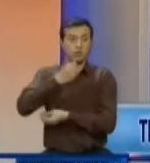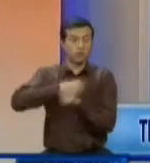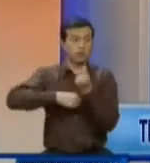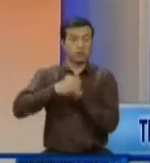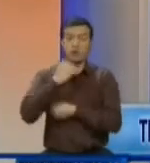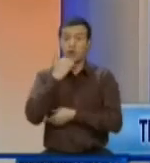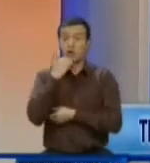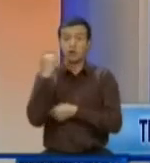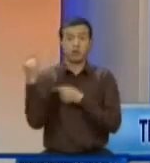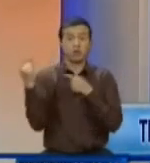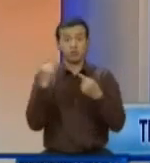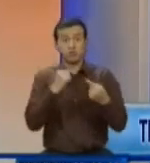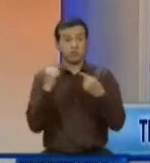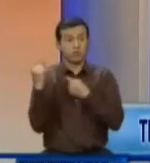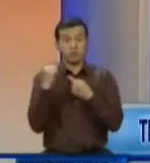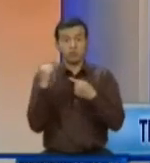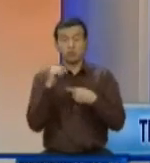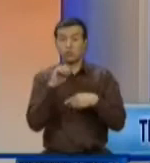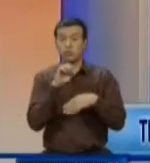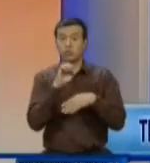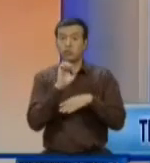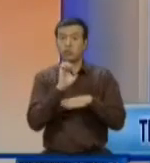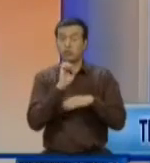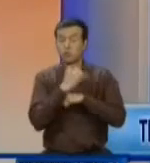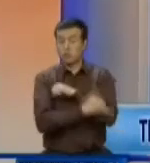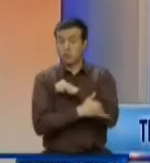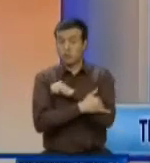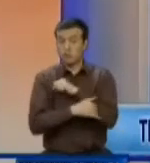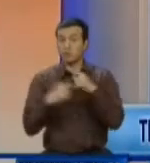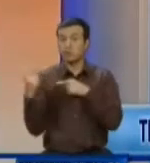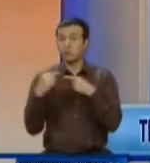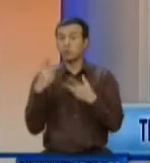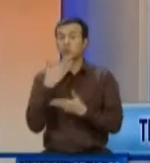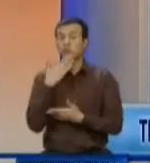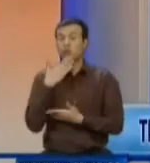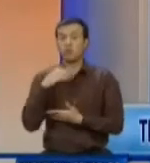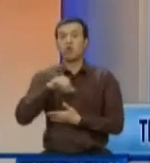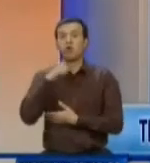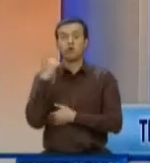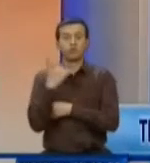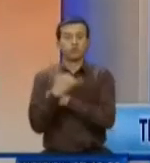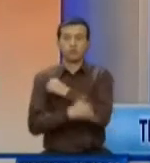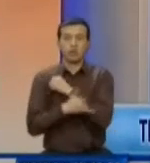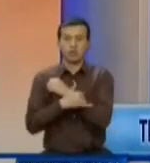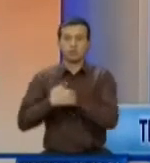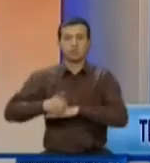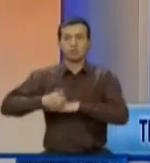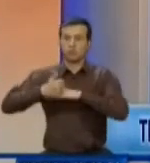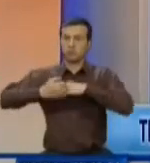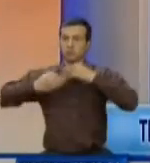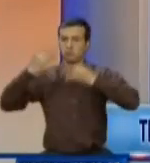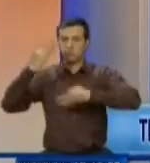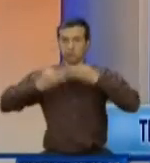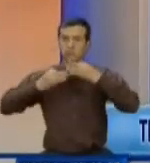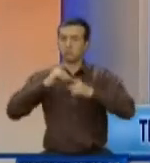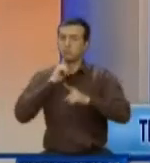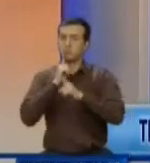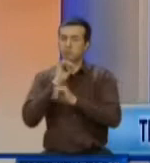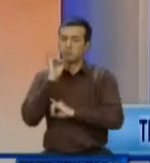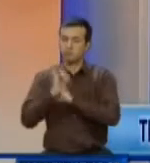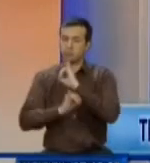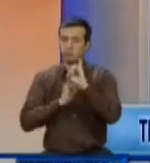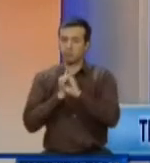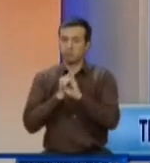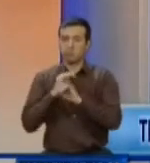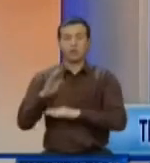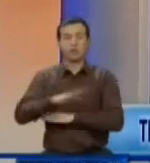estado que va a ser su socio esa disputa sea solucionada en cortes internacionales o en centros de arbitraje internacionales e